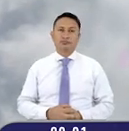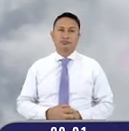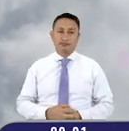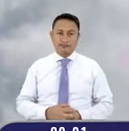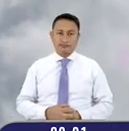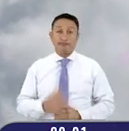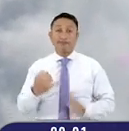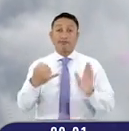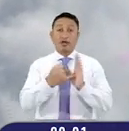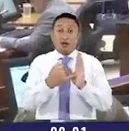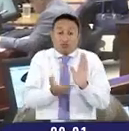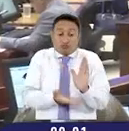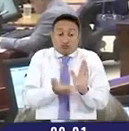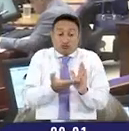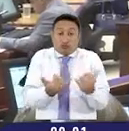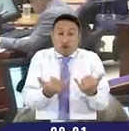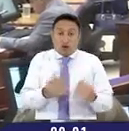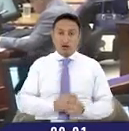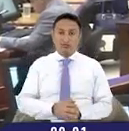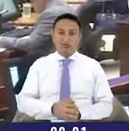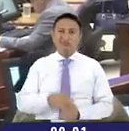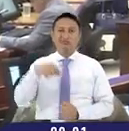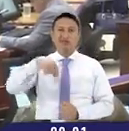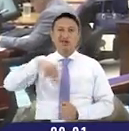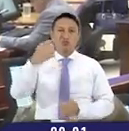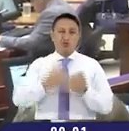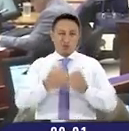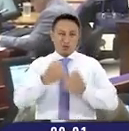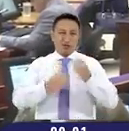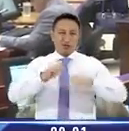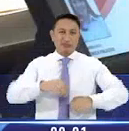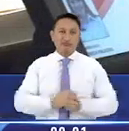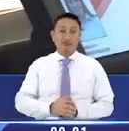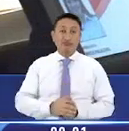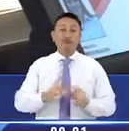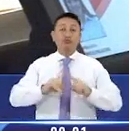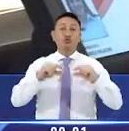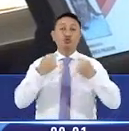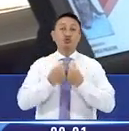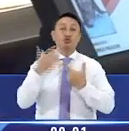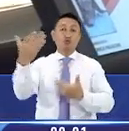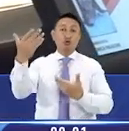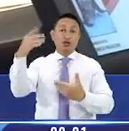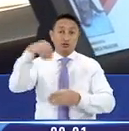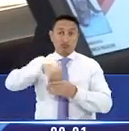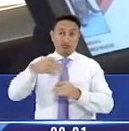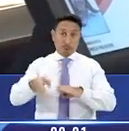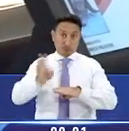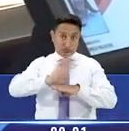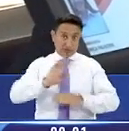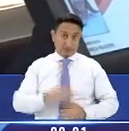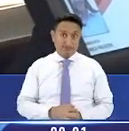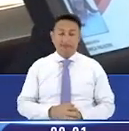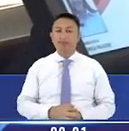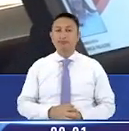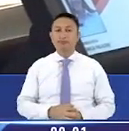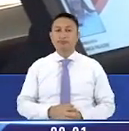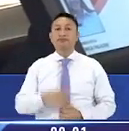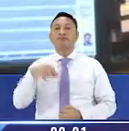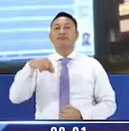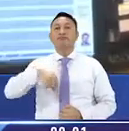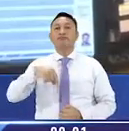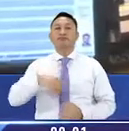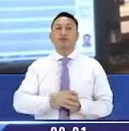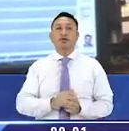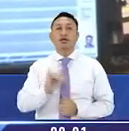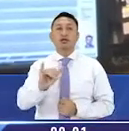El incremento del IVA se ha convertido en la manzana de la discordia entre las diversas bancadas del legislativo. Este fin de semana,